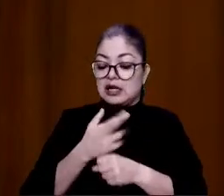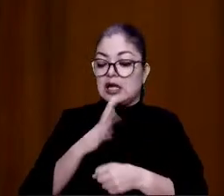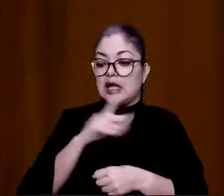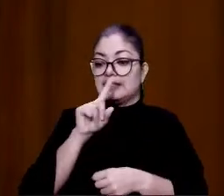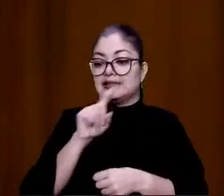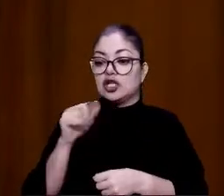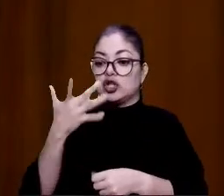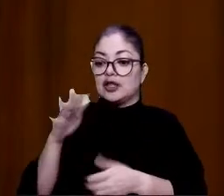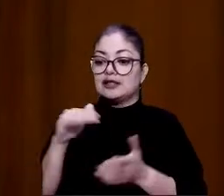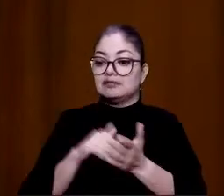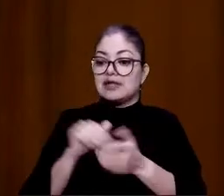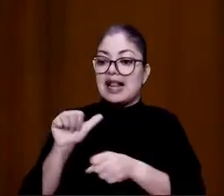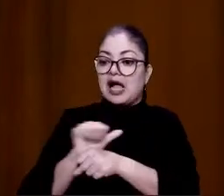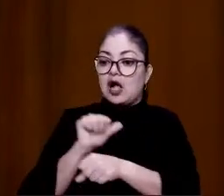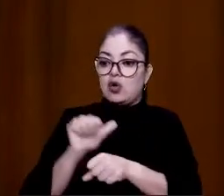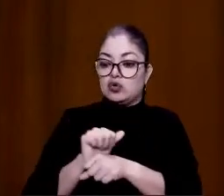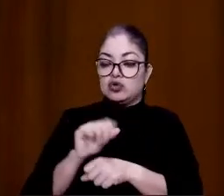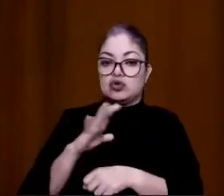110,000 unidades.